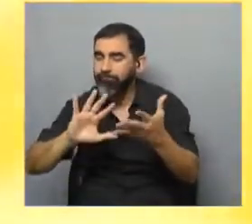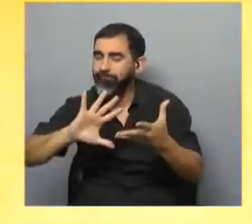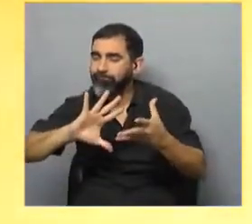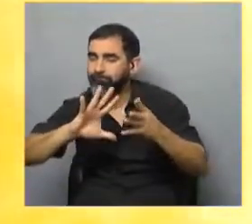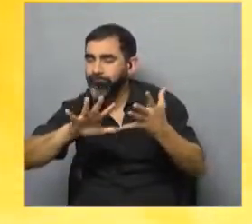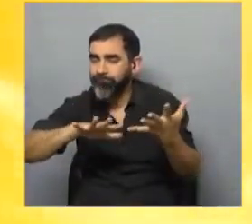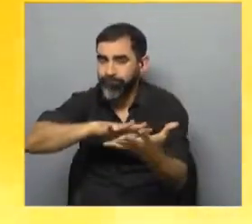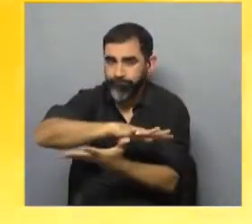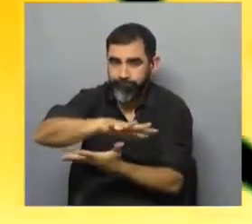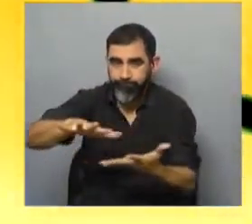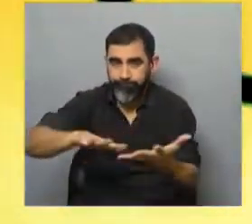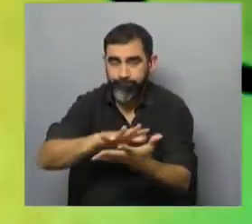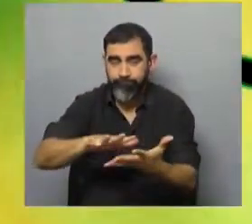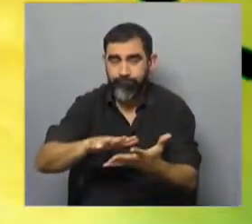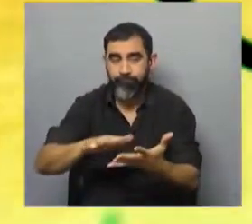y nosotros como